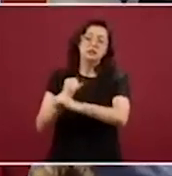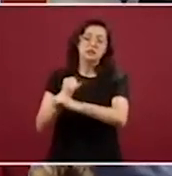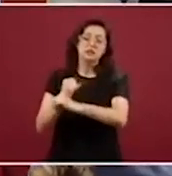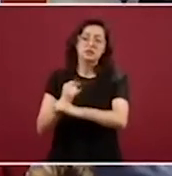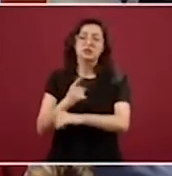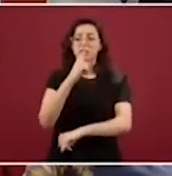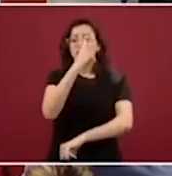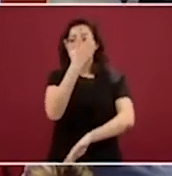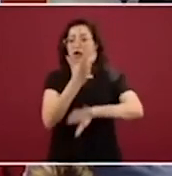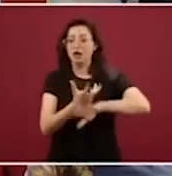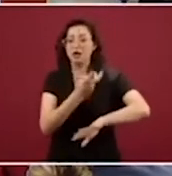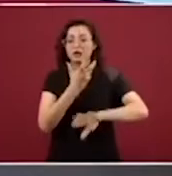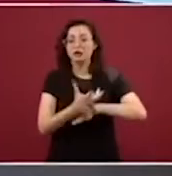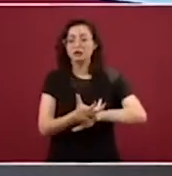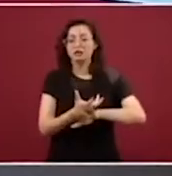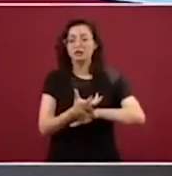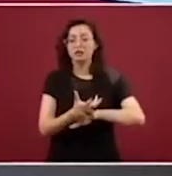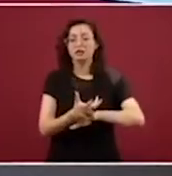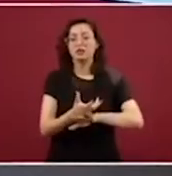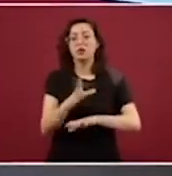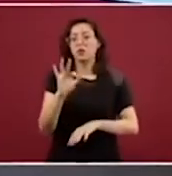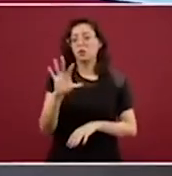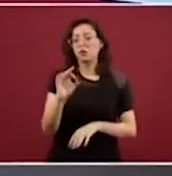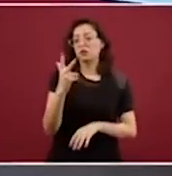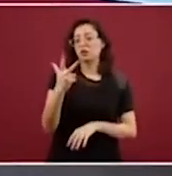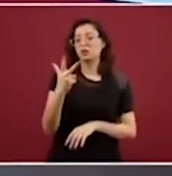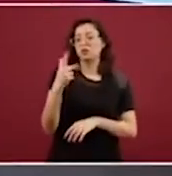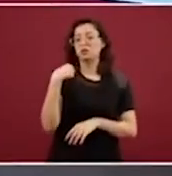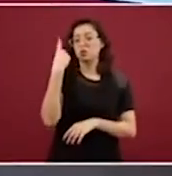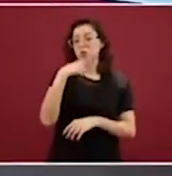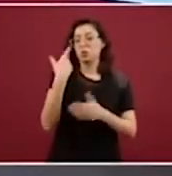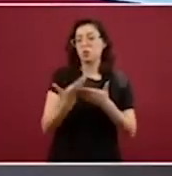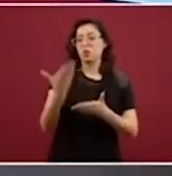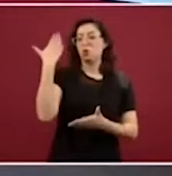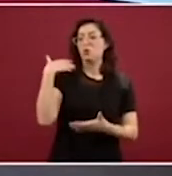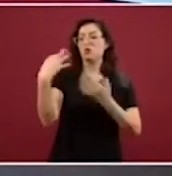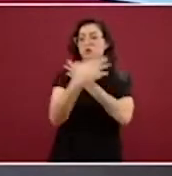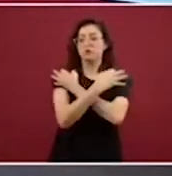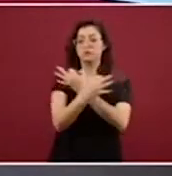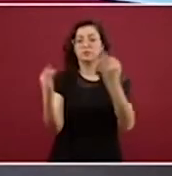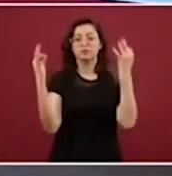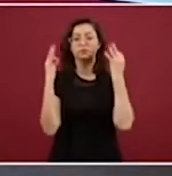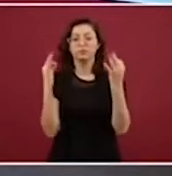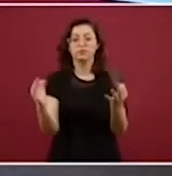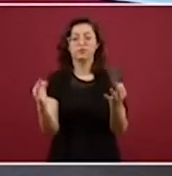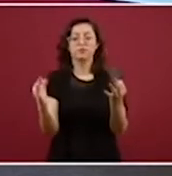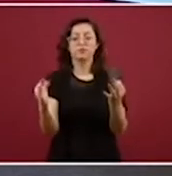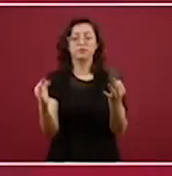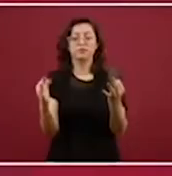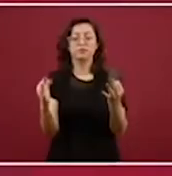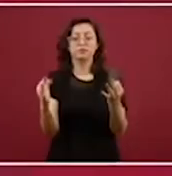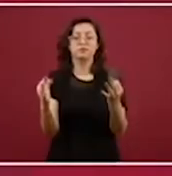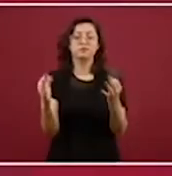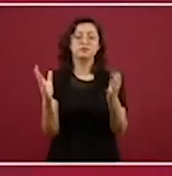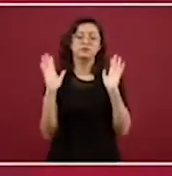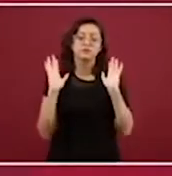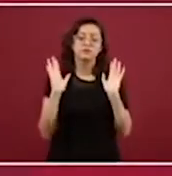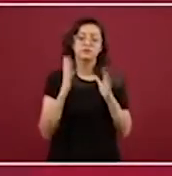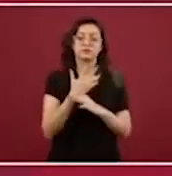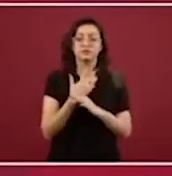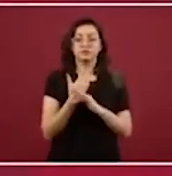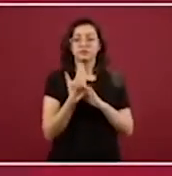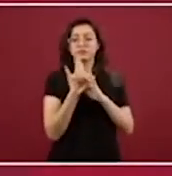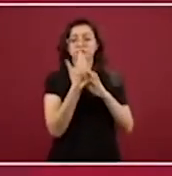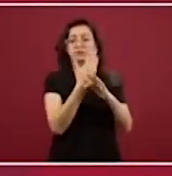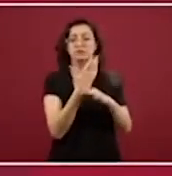Estados Unidos, como conocemos, hace 48 horas decretó una ampliación de lo que ya había establecido